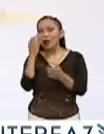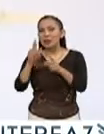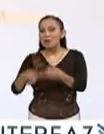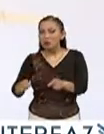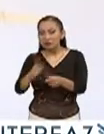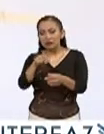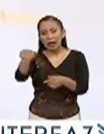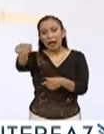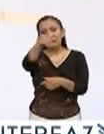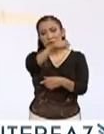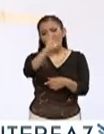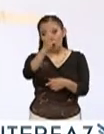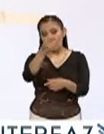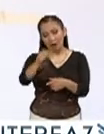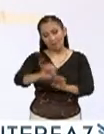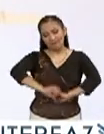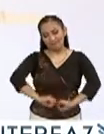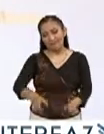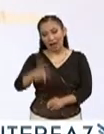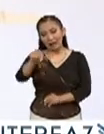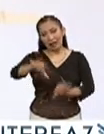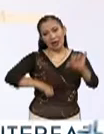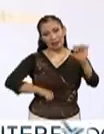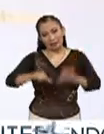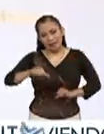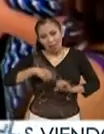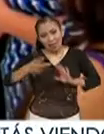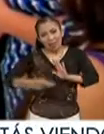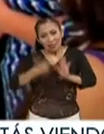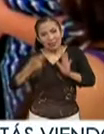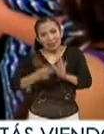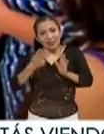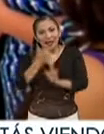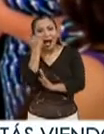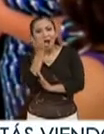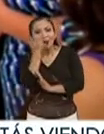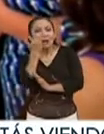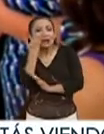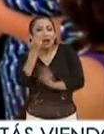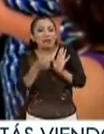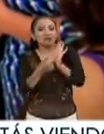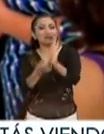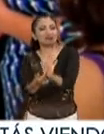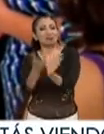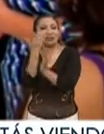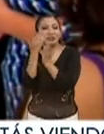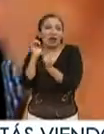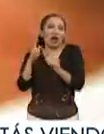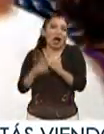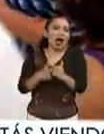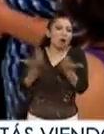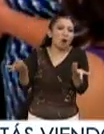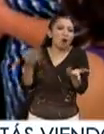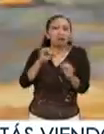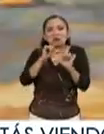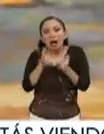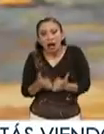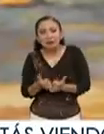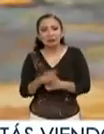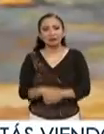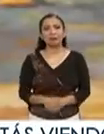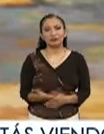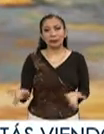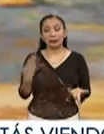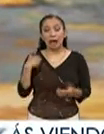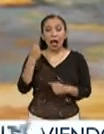Y bueno, estas universidades evidentemente hacen que pues los alumnos quieran estudiar alguna disciplina artística.